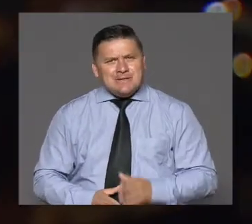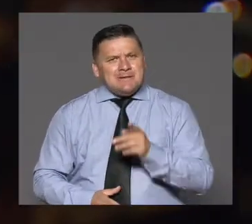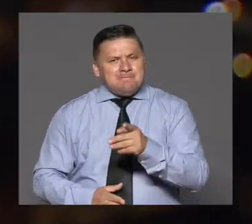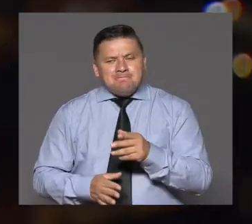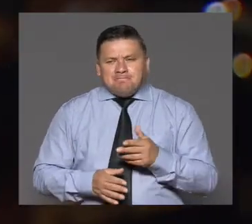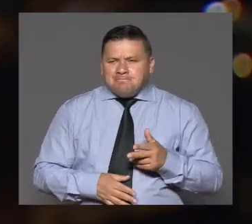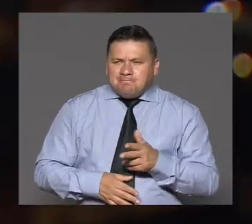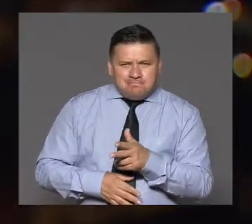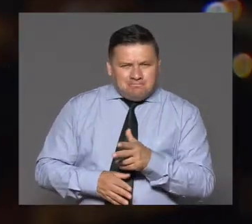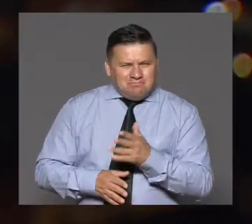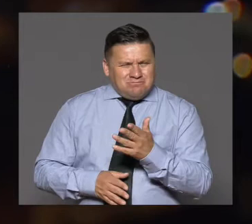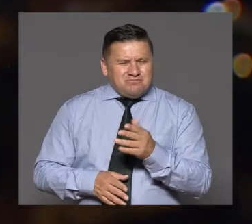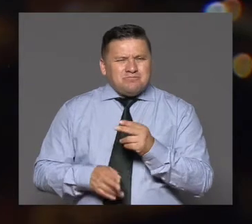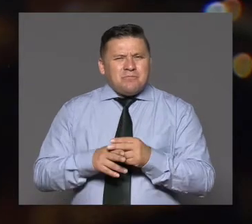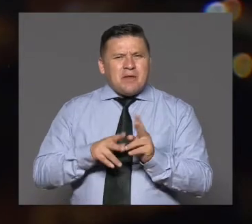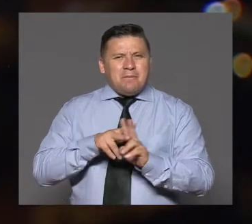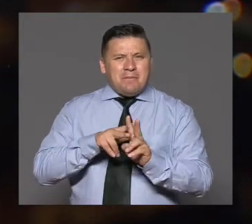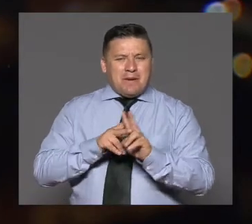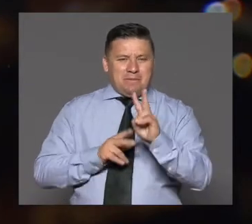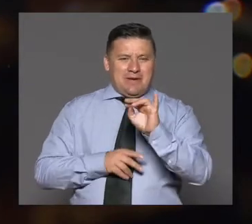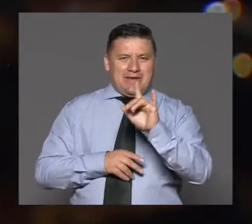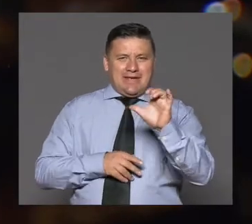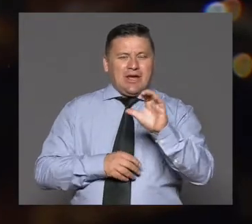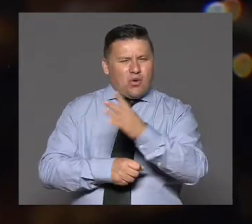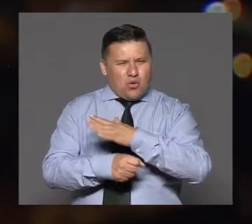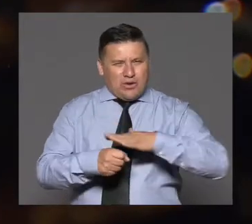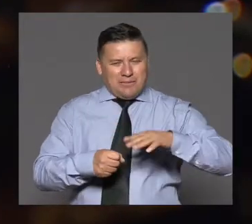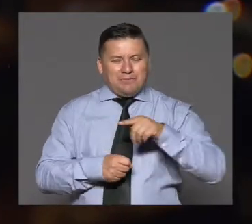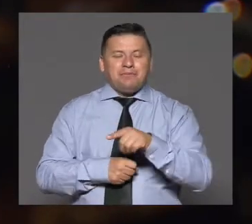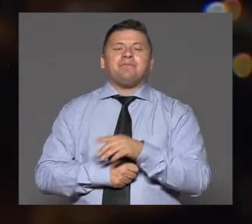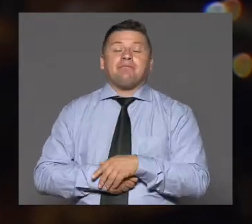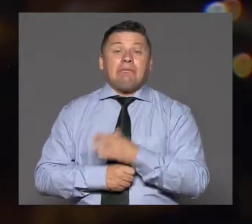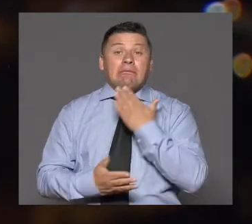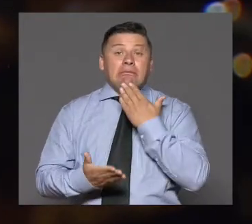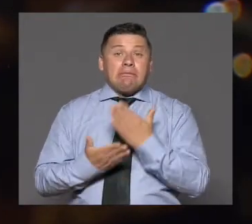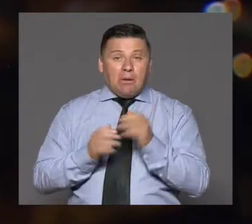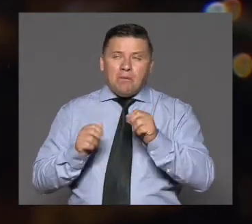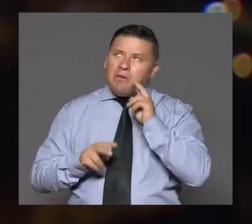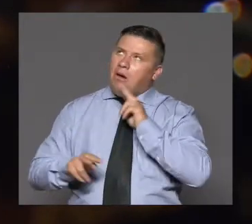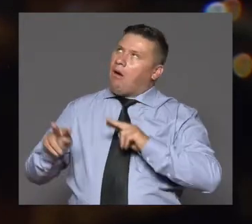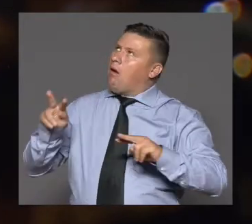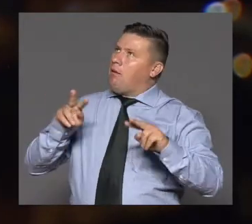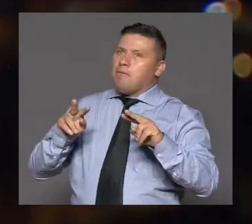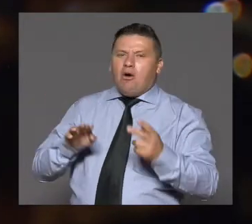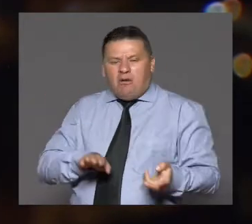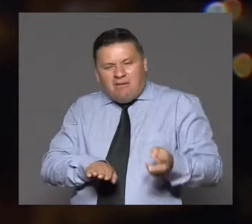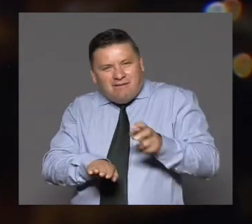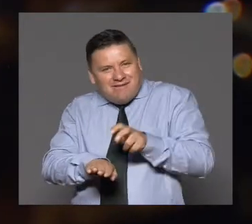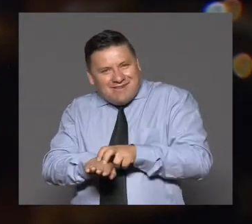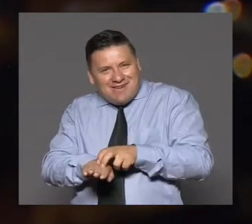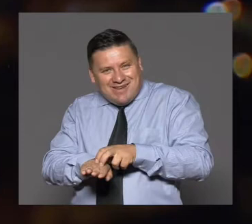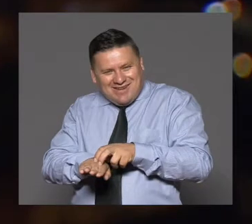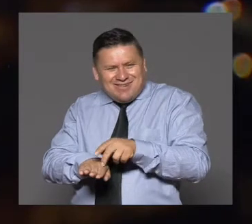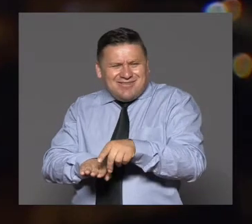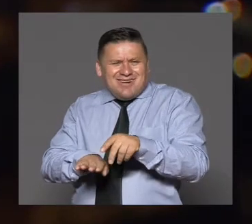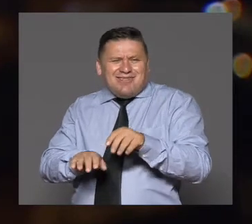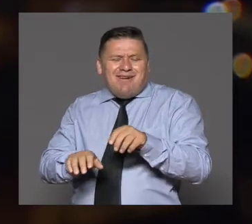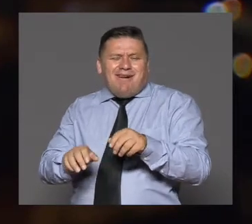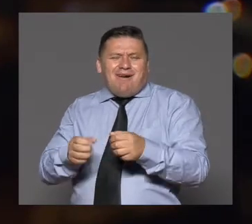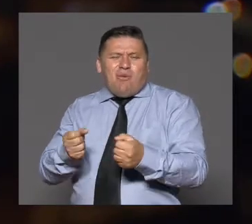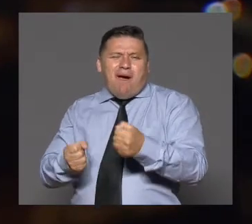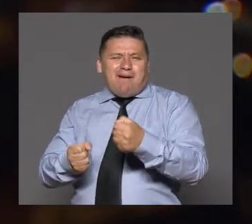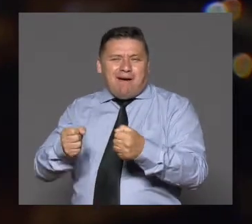Recorrer la vía férrea de Villeta en Cundinamarca es posible gracias al carrito de balineras de Henry Herrera. En ESAP Noticias resaltamos